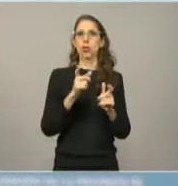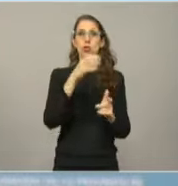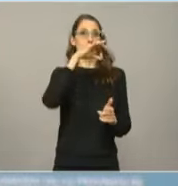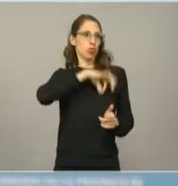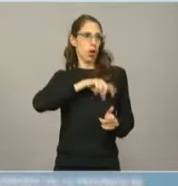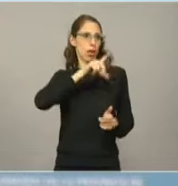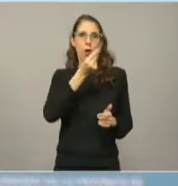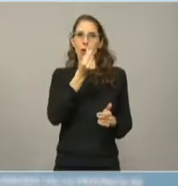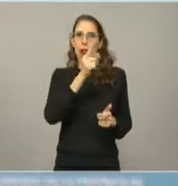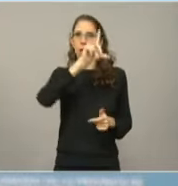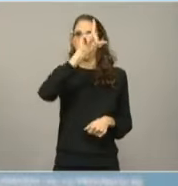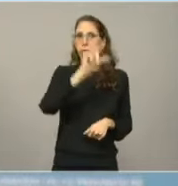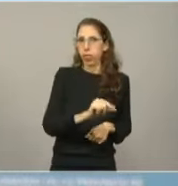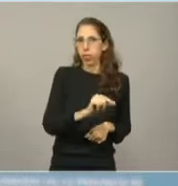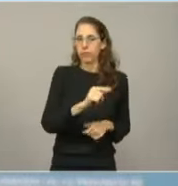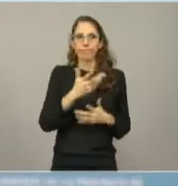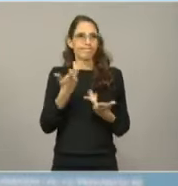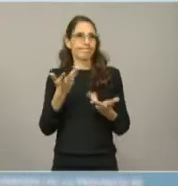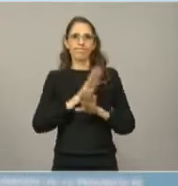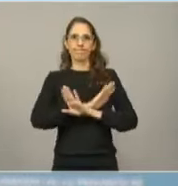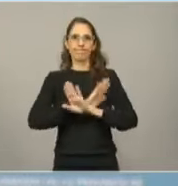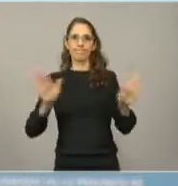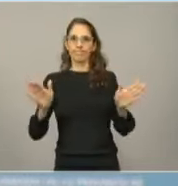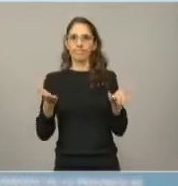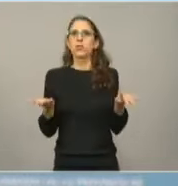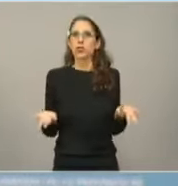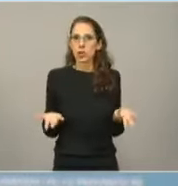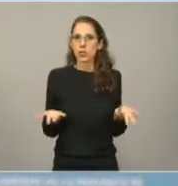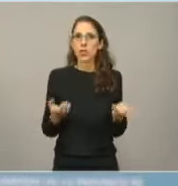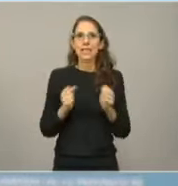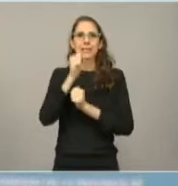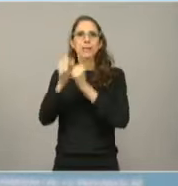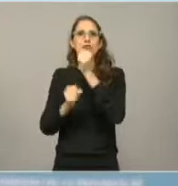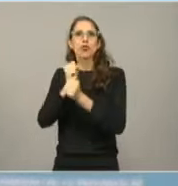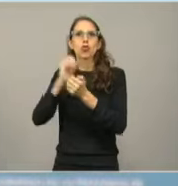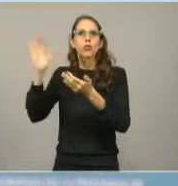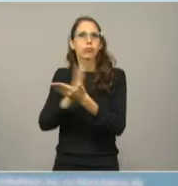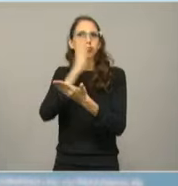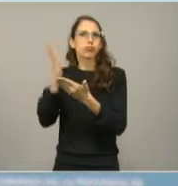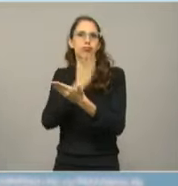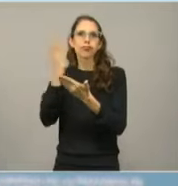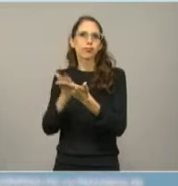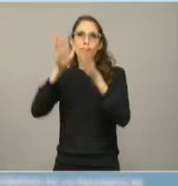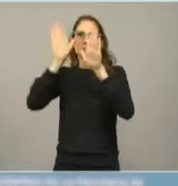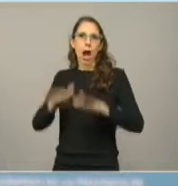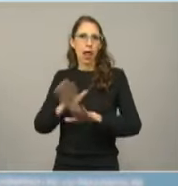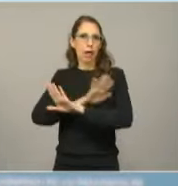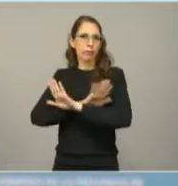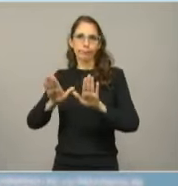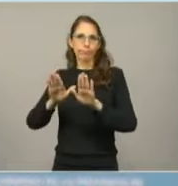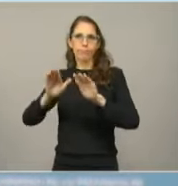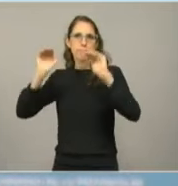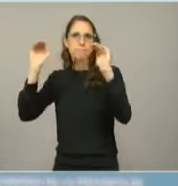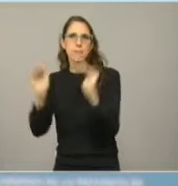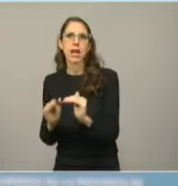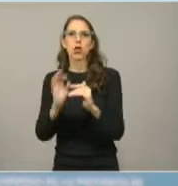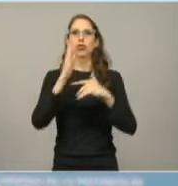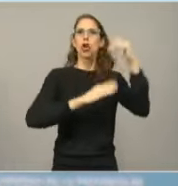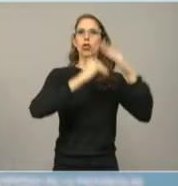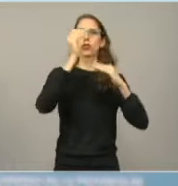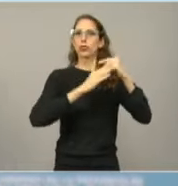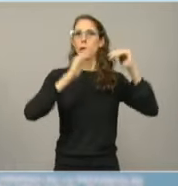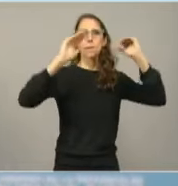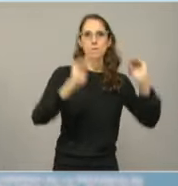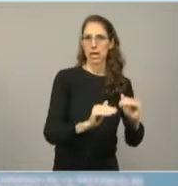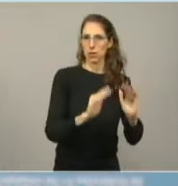salarios Y eso genera una fuerte caída en sobre todo en la industria y en la eh Y en la construcción